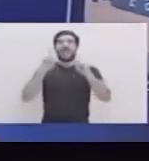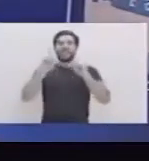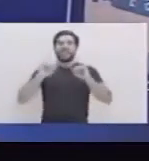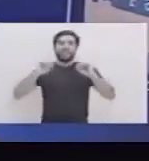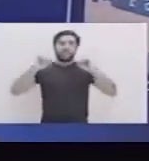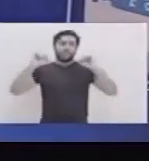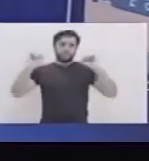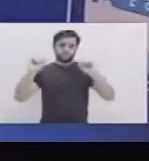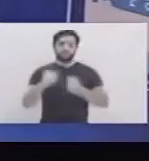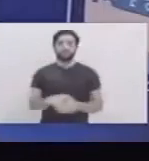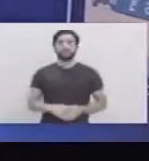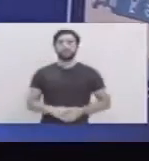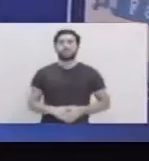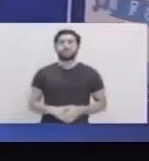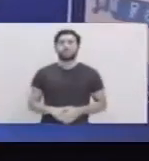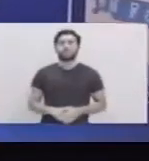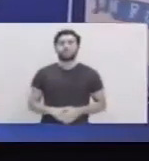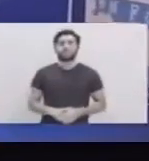Hacia arriba.